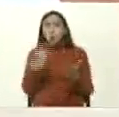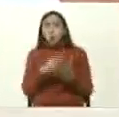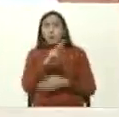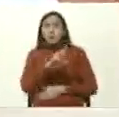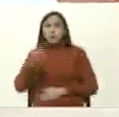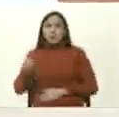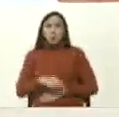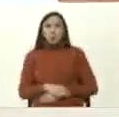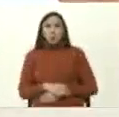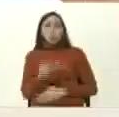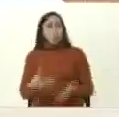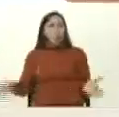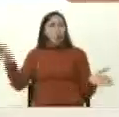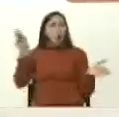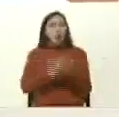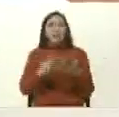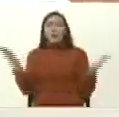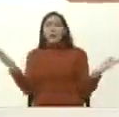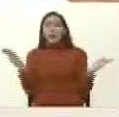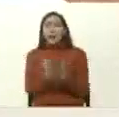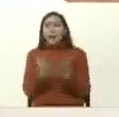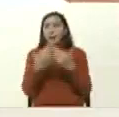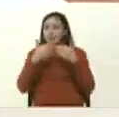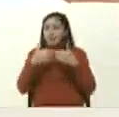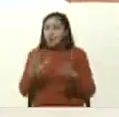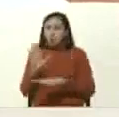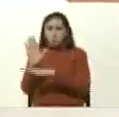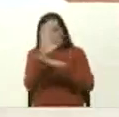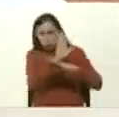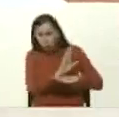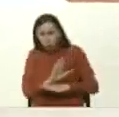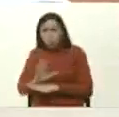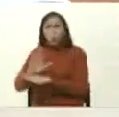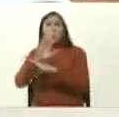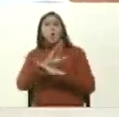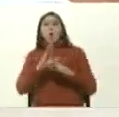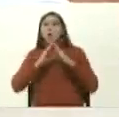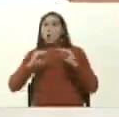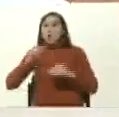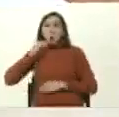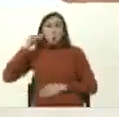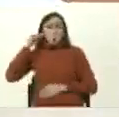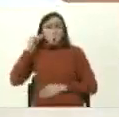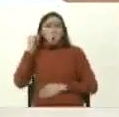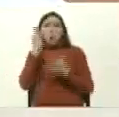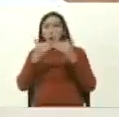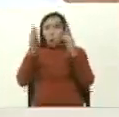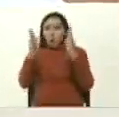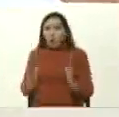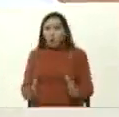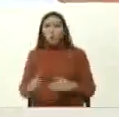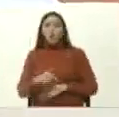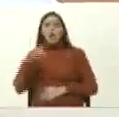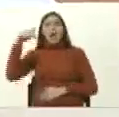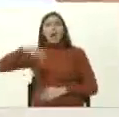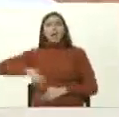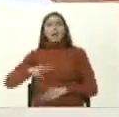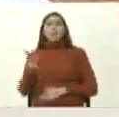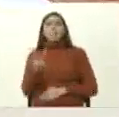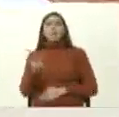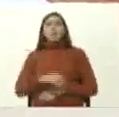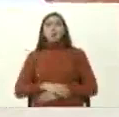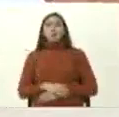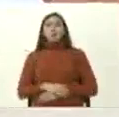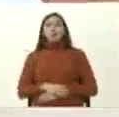2021. Retorno a clases, bioseguro de todas y todos nuestros estudiantes en Venezuela.